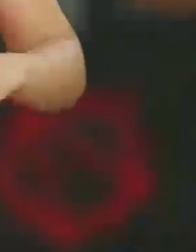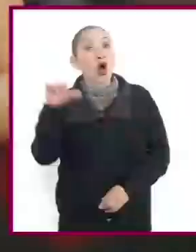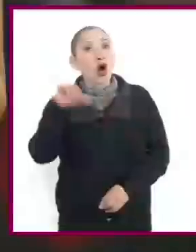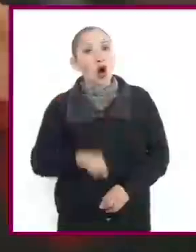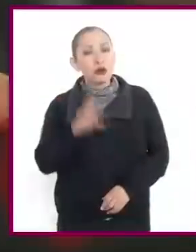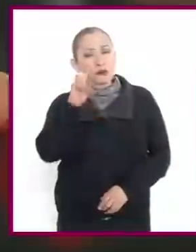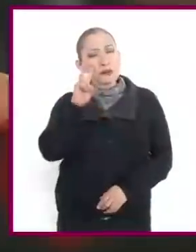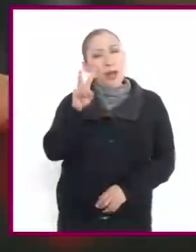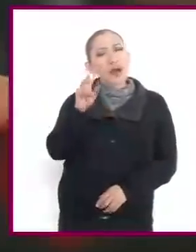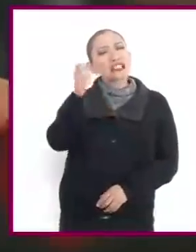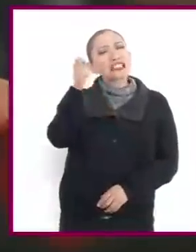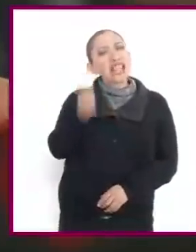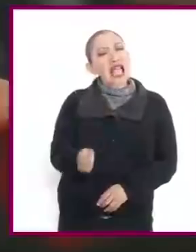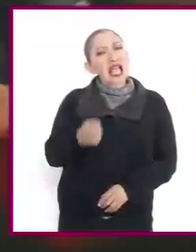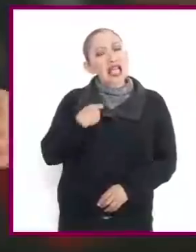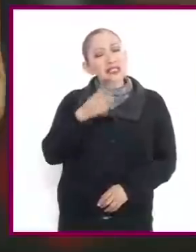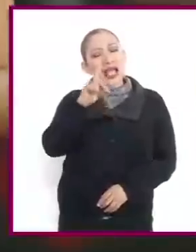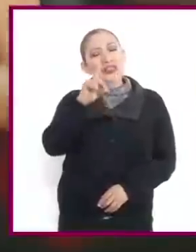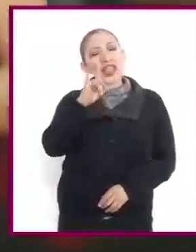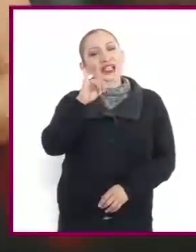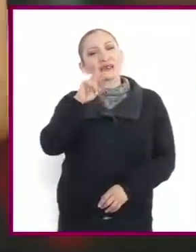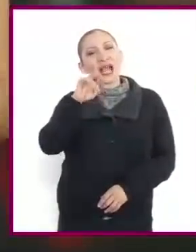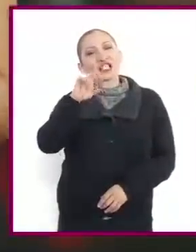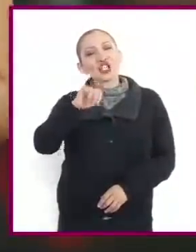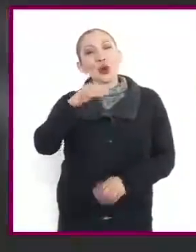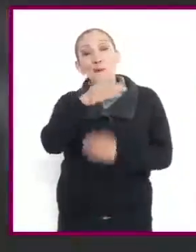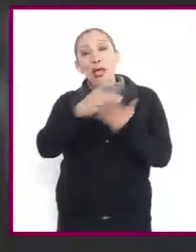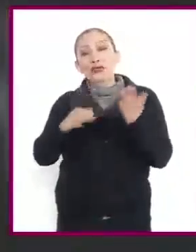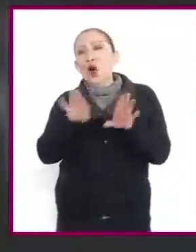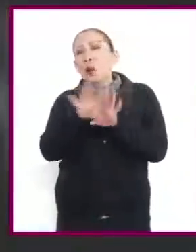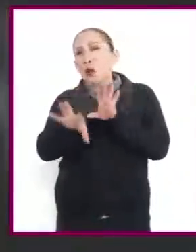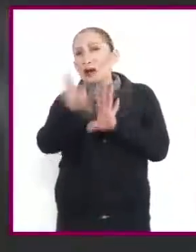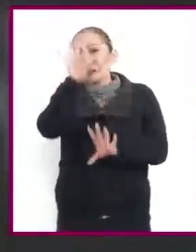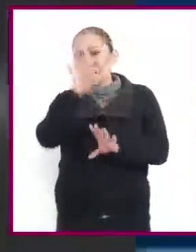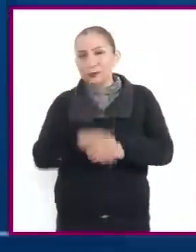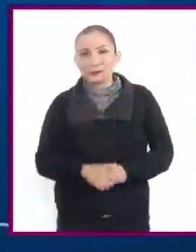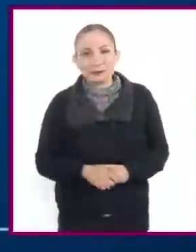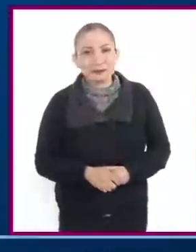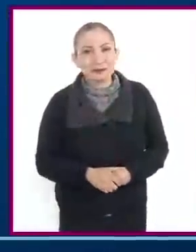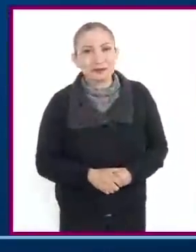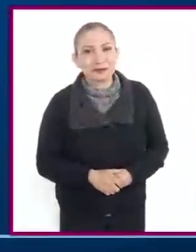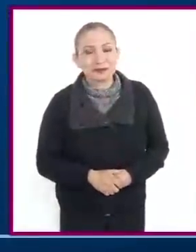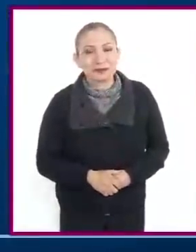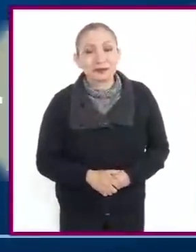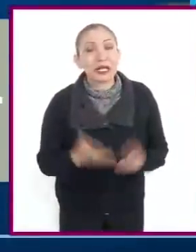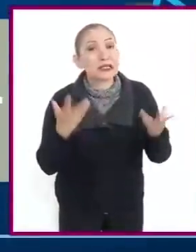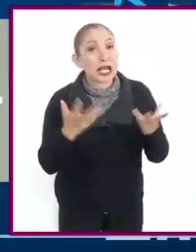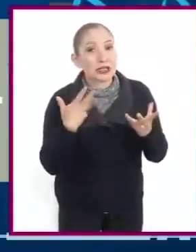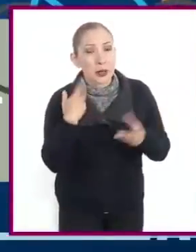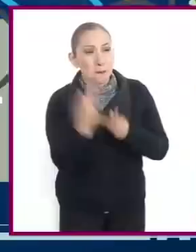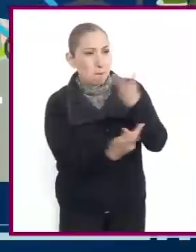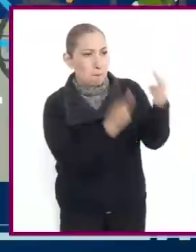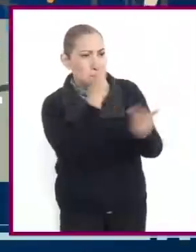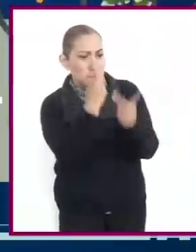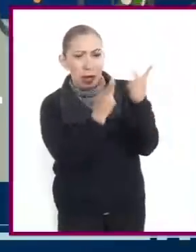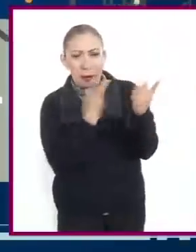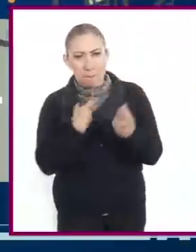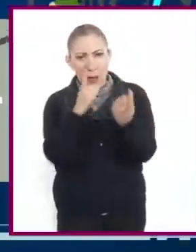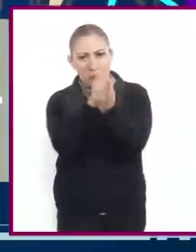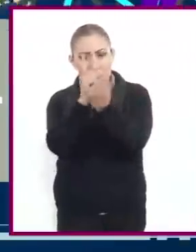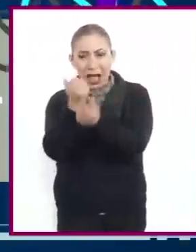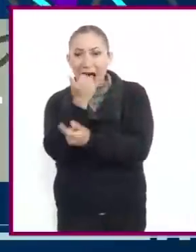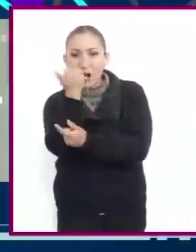Hoy revisaremos qué es la desviación media y cómo se obtiene. Acompáñenme. Se realizó una encuesta en la que se le